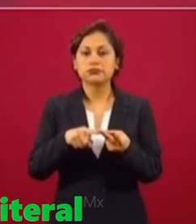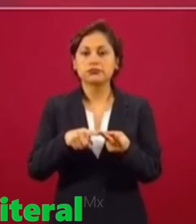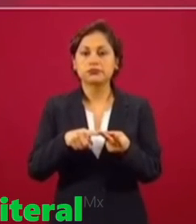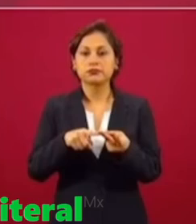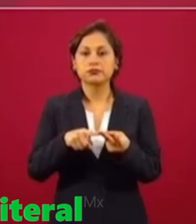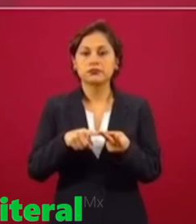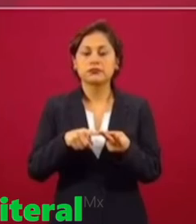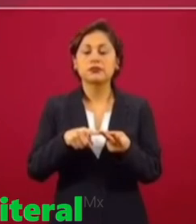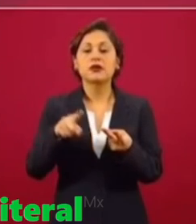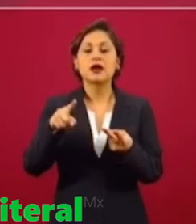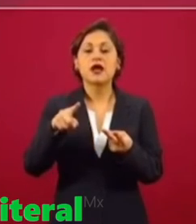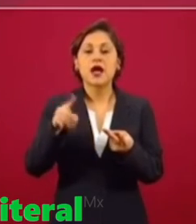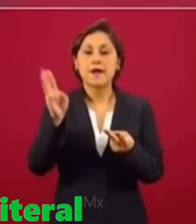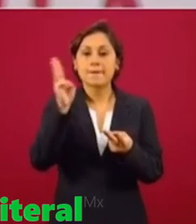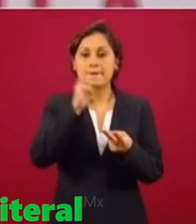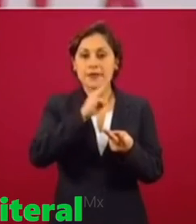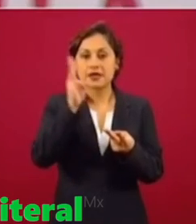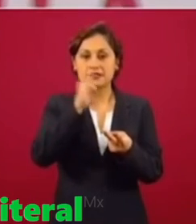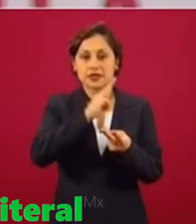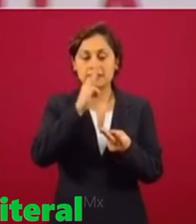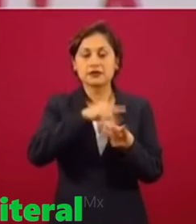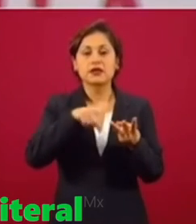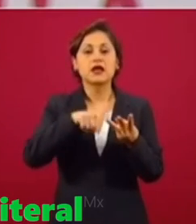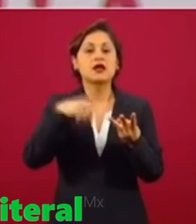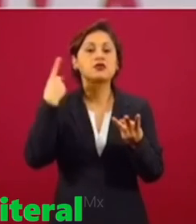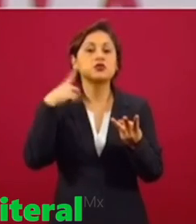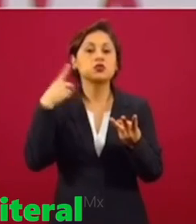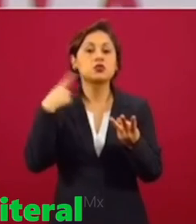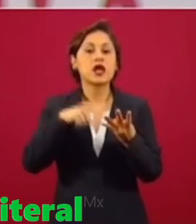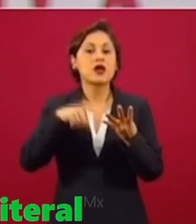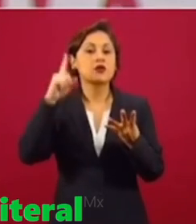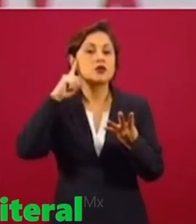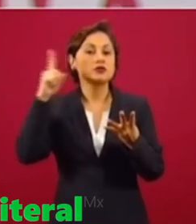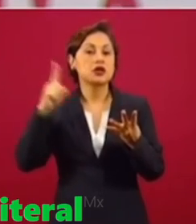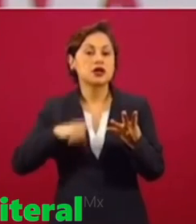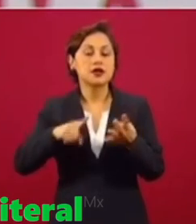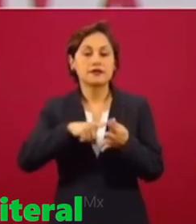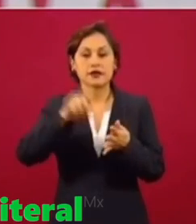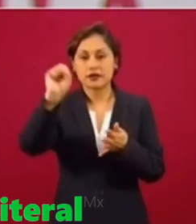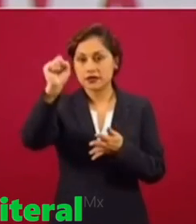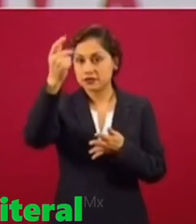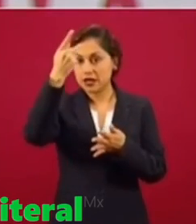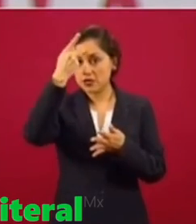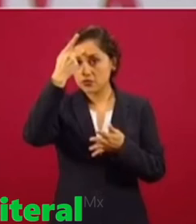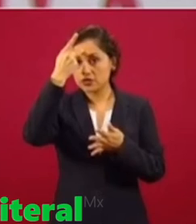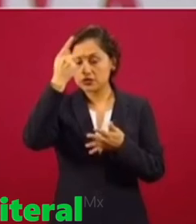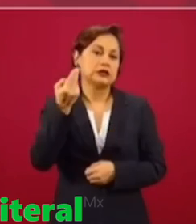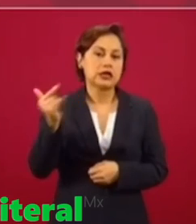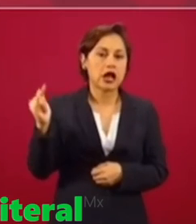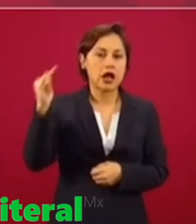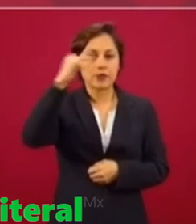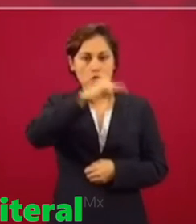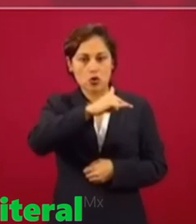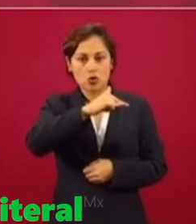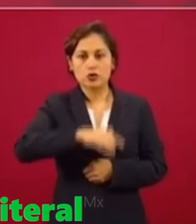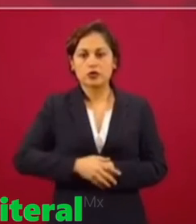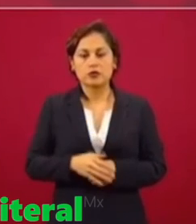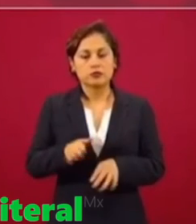Mazatlán, Durango, Zacatecas, San Luis. Por tierra. Por tierra.